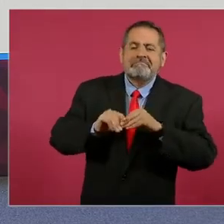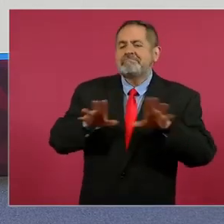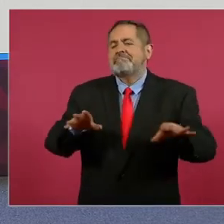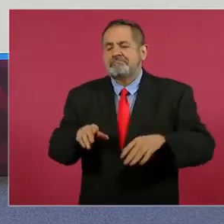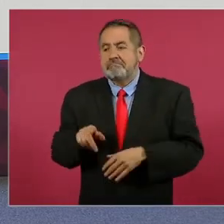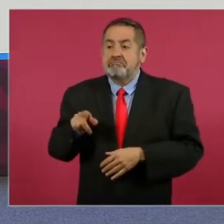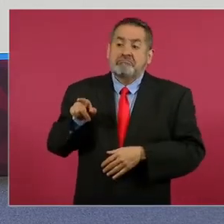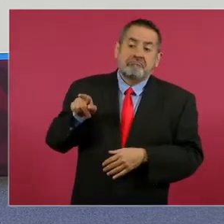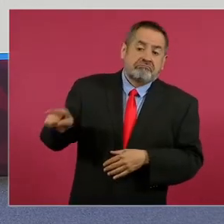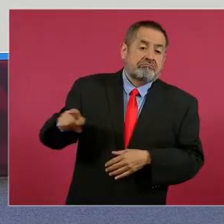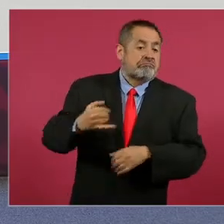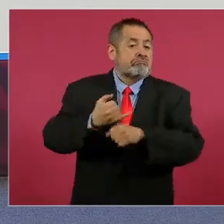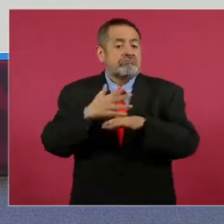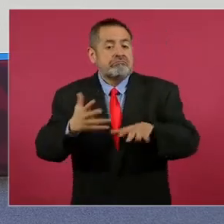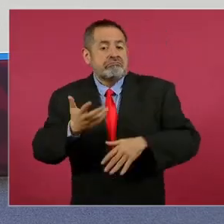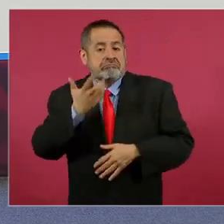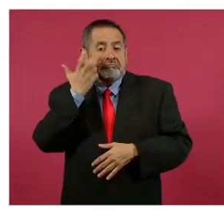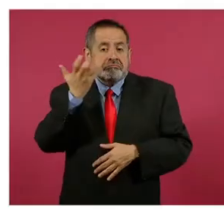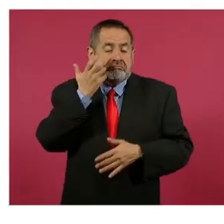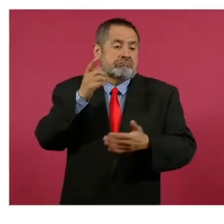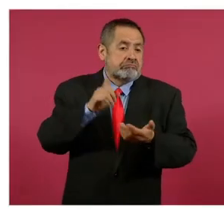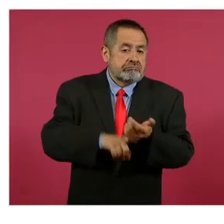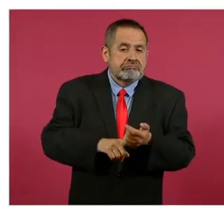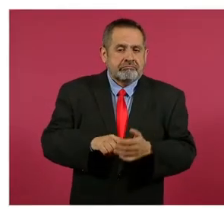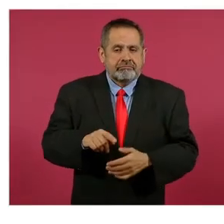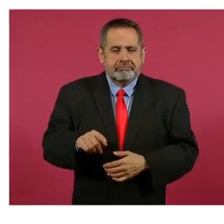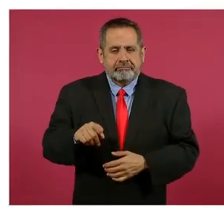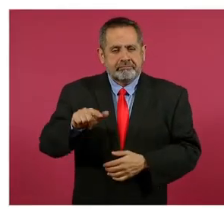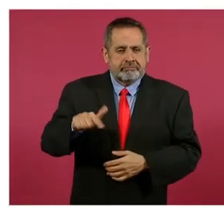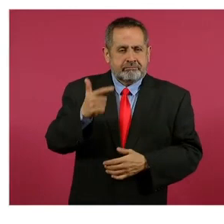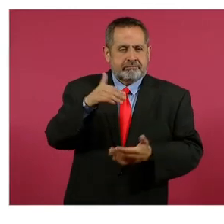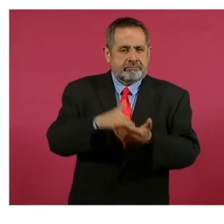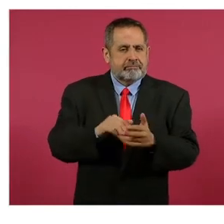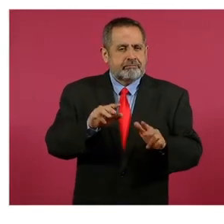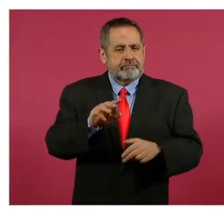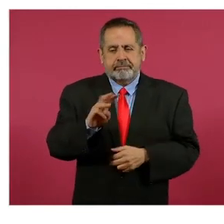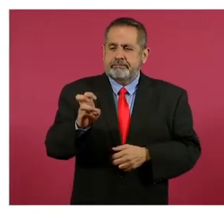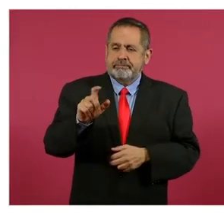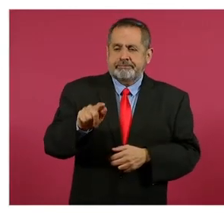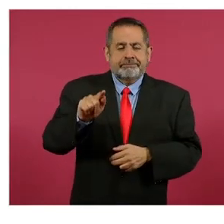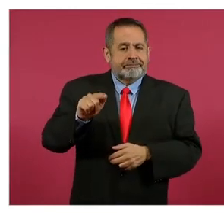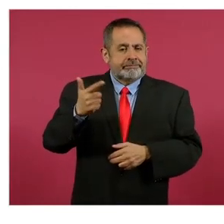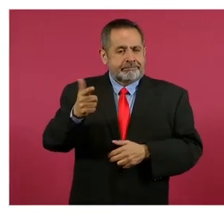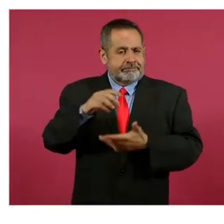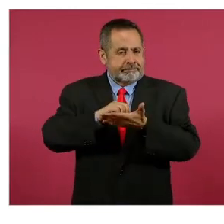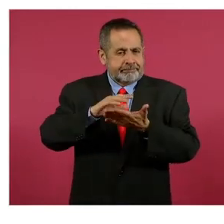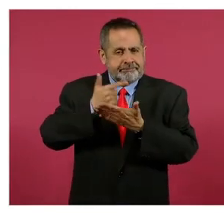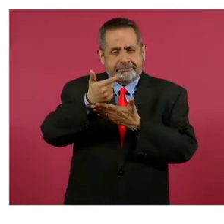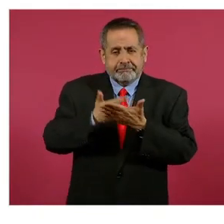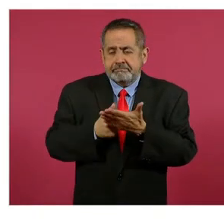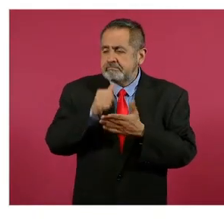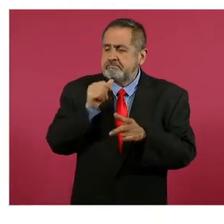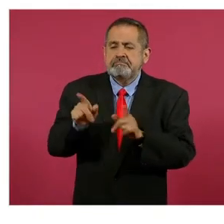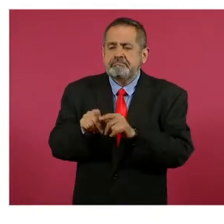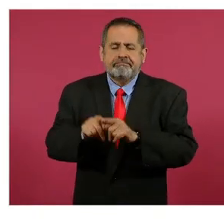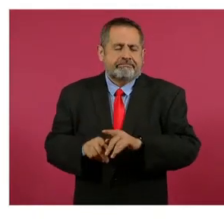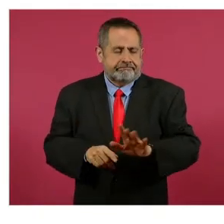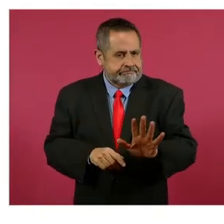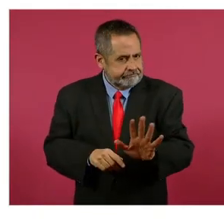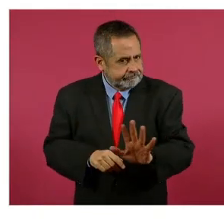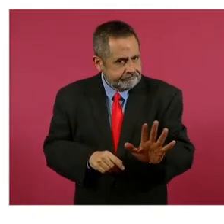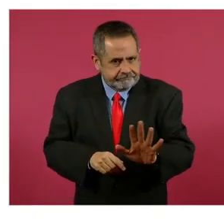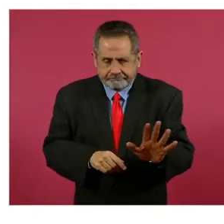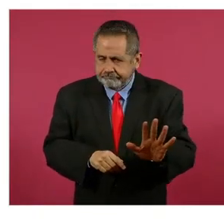habíamos informado era que únicamente existían estos 12.377 registros de desaparecidos. No es el